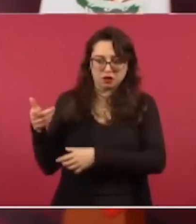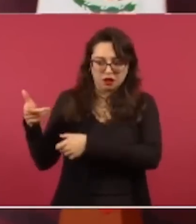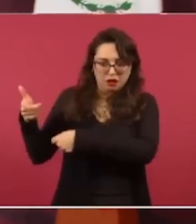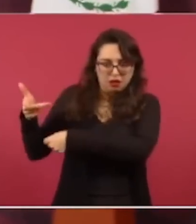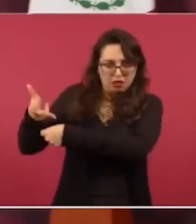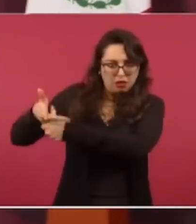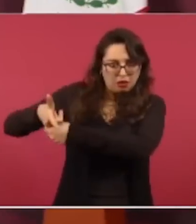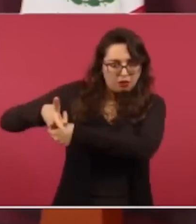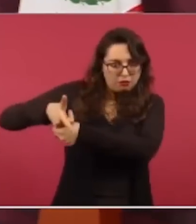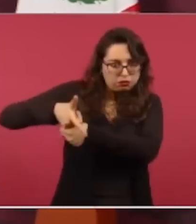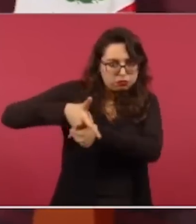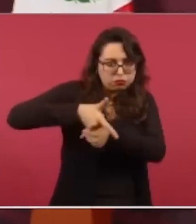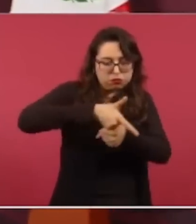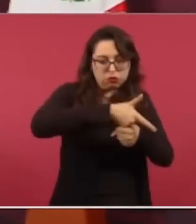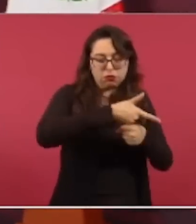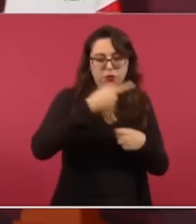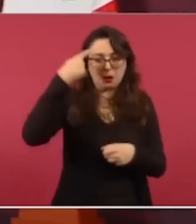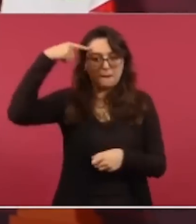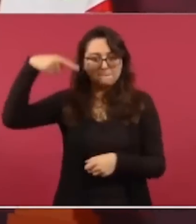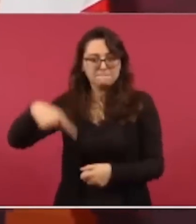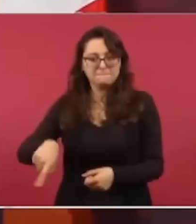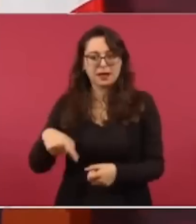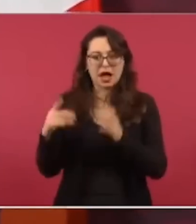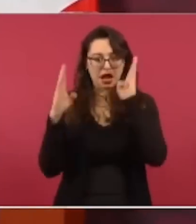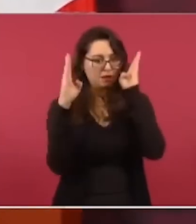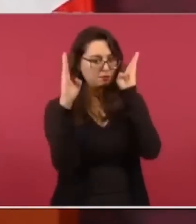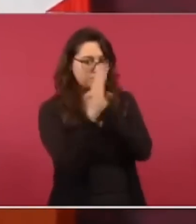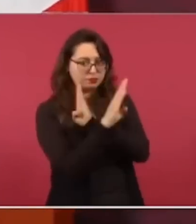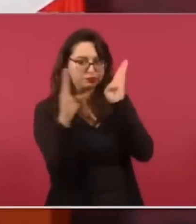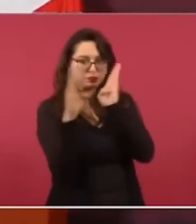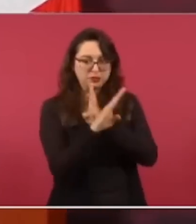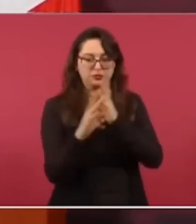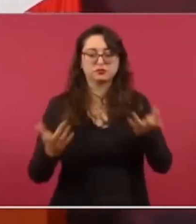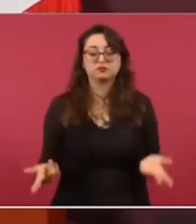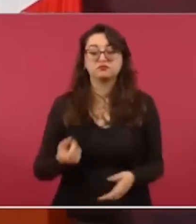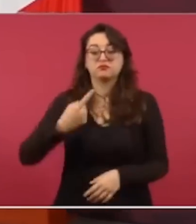con tiradores, ¿cómo se llaman las resorteras?